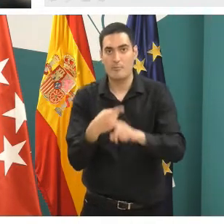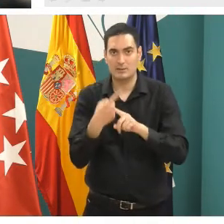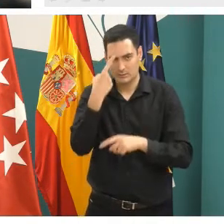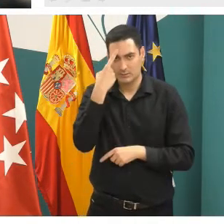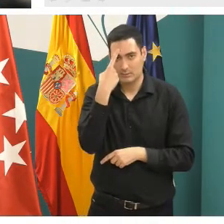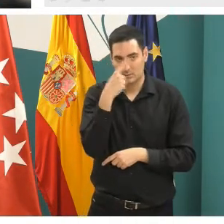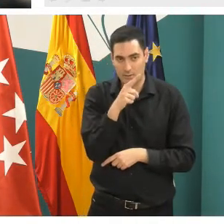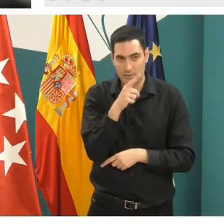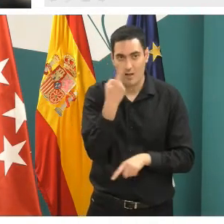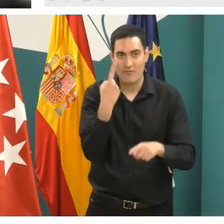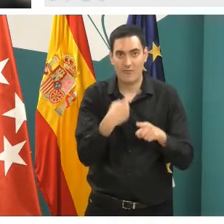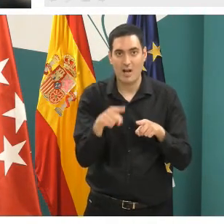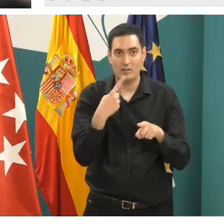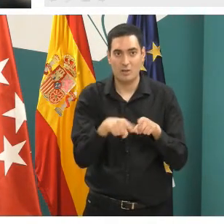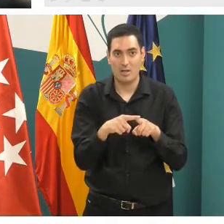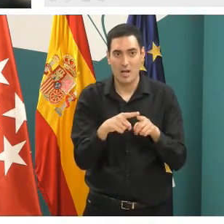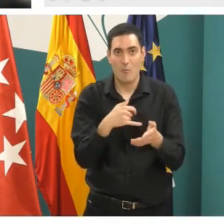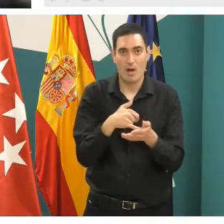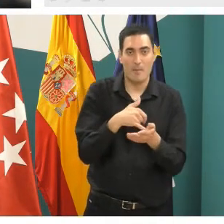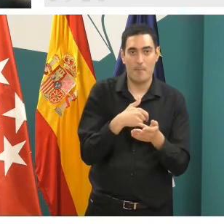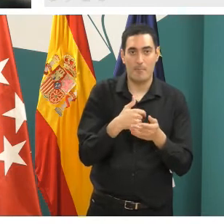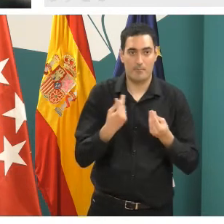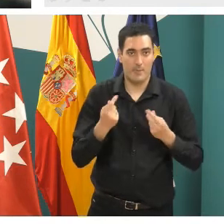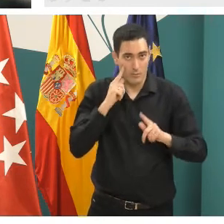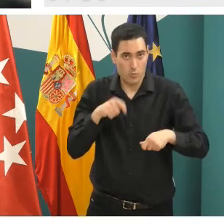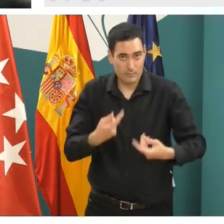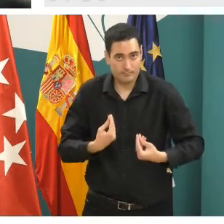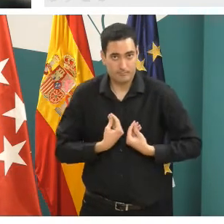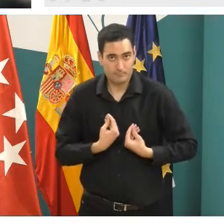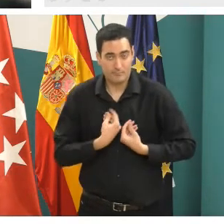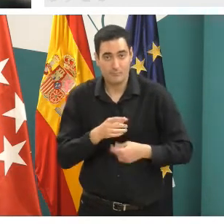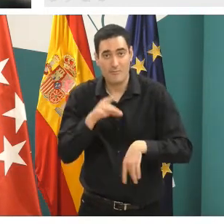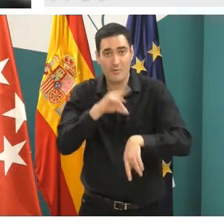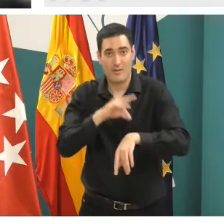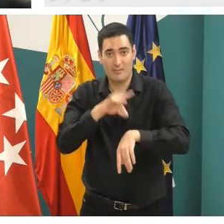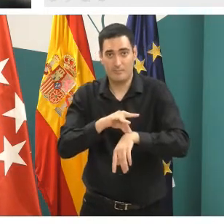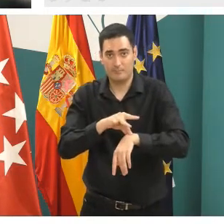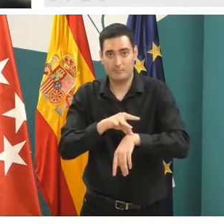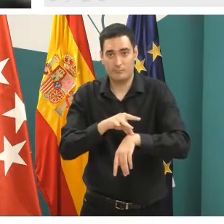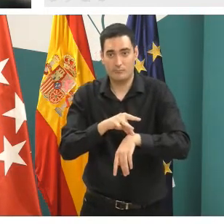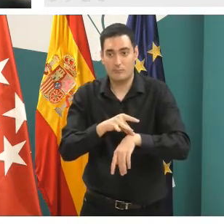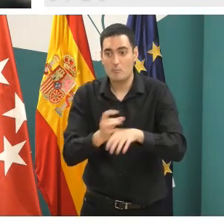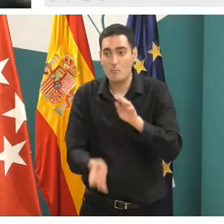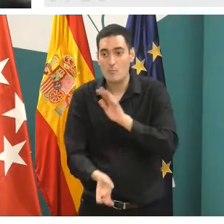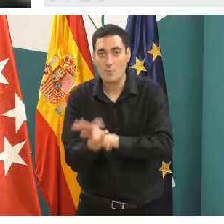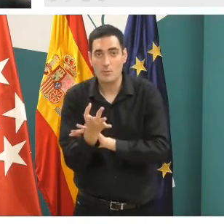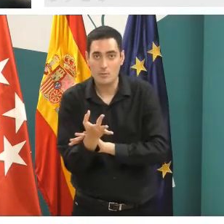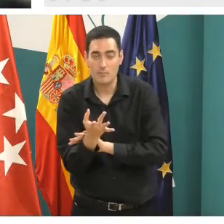los factores de vulnerabilidad biológica que predisponen a que estas patologías aparezcan,